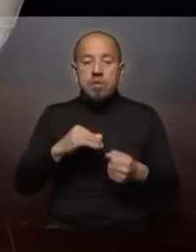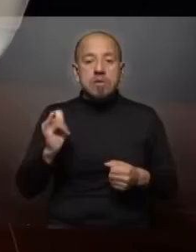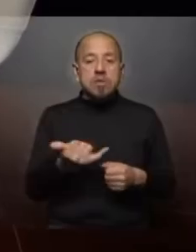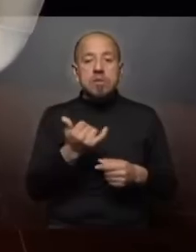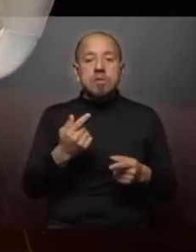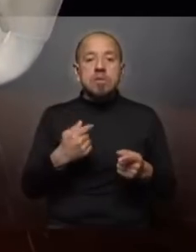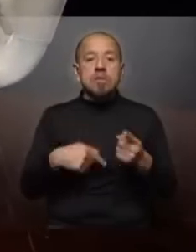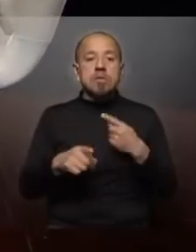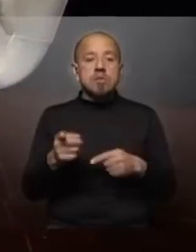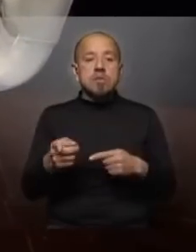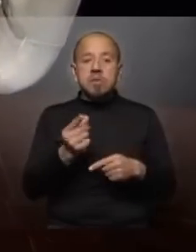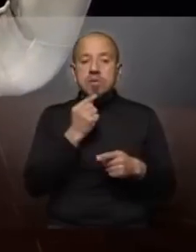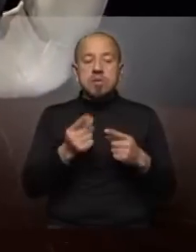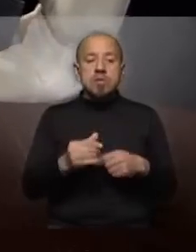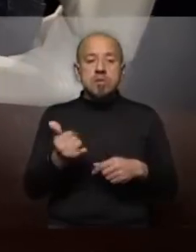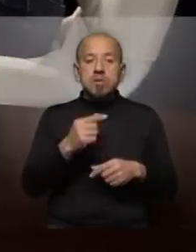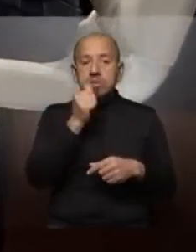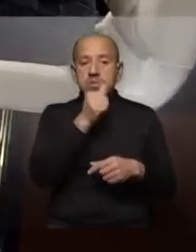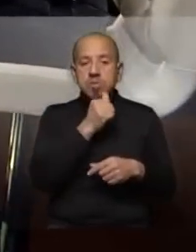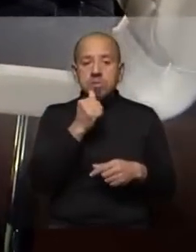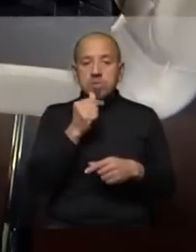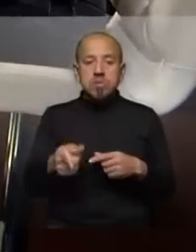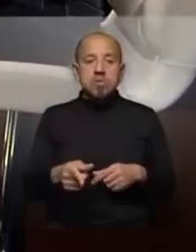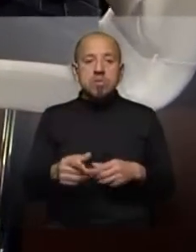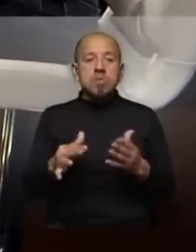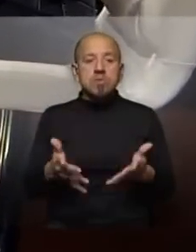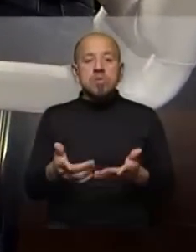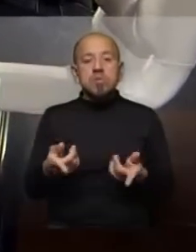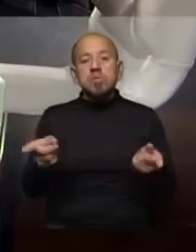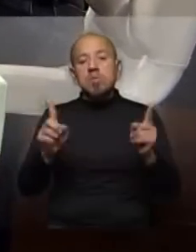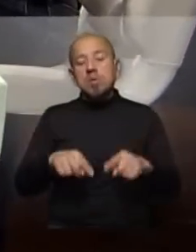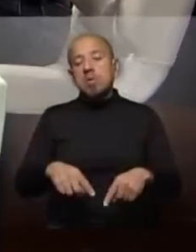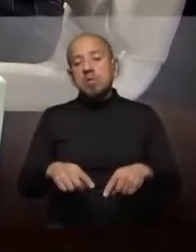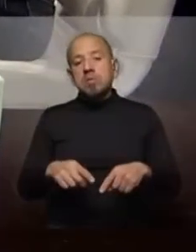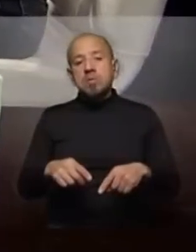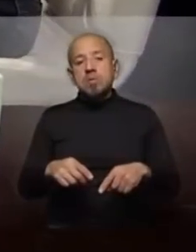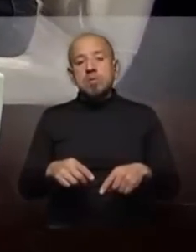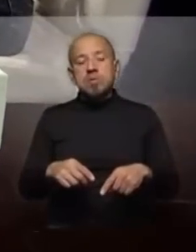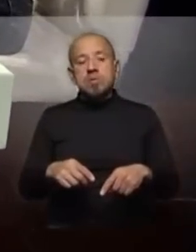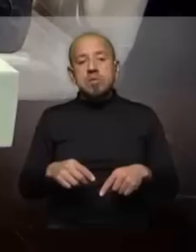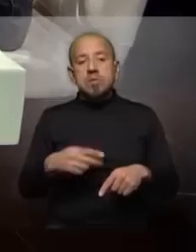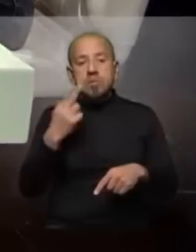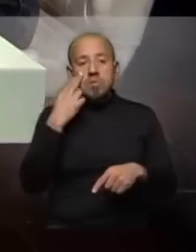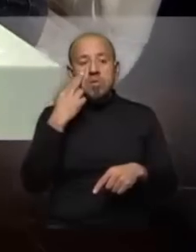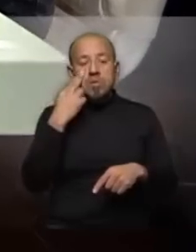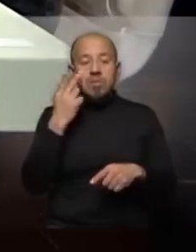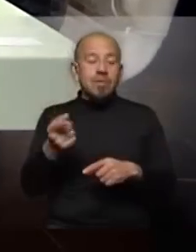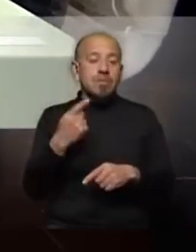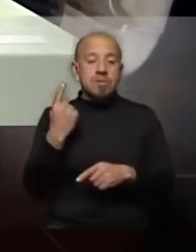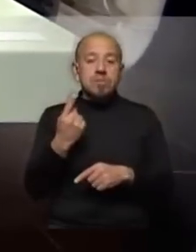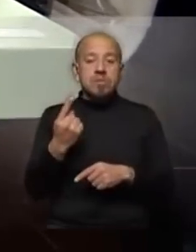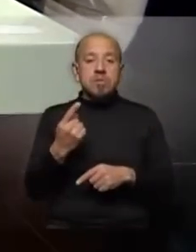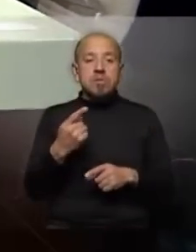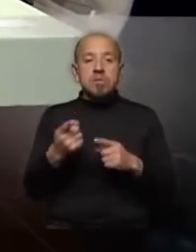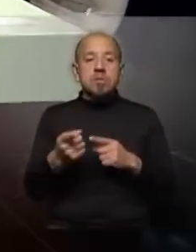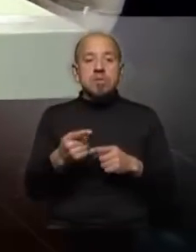motivacionales a la policía y que claramente hoy vuelve a ser el problema fundamental para los uruguayos Es cierto que